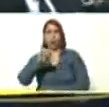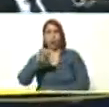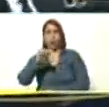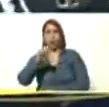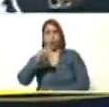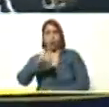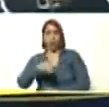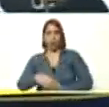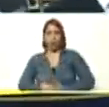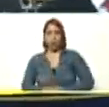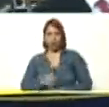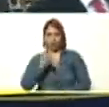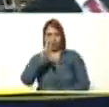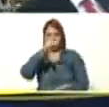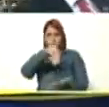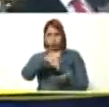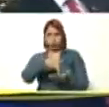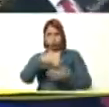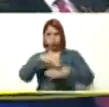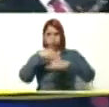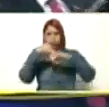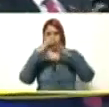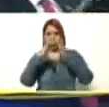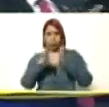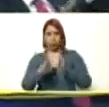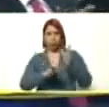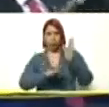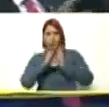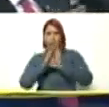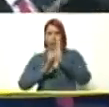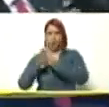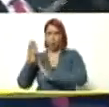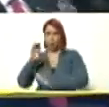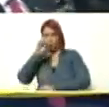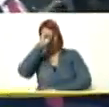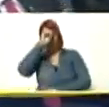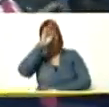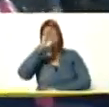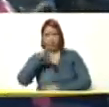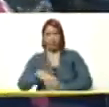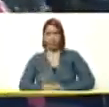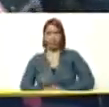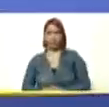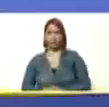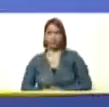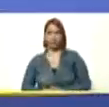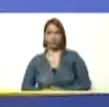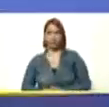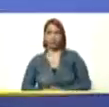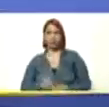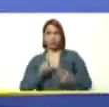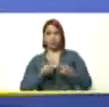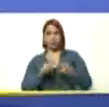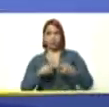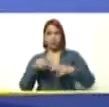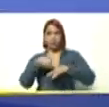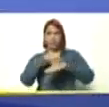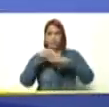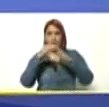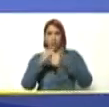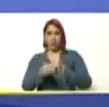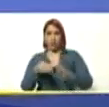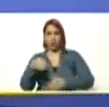Presente, ministro de Desarrollo Minero. el ministro de Pesca y